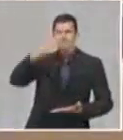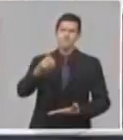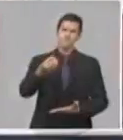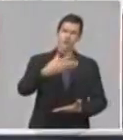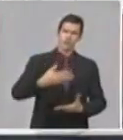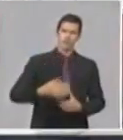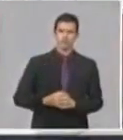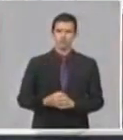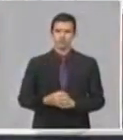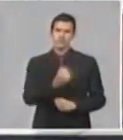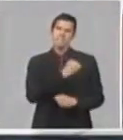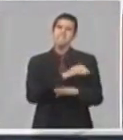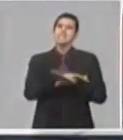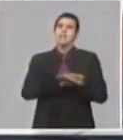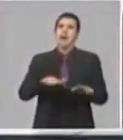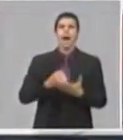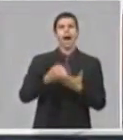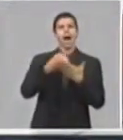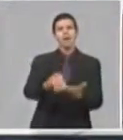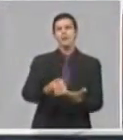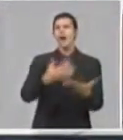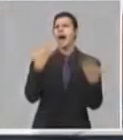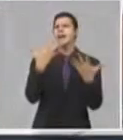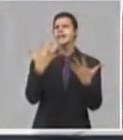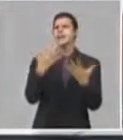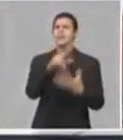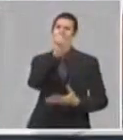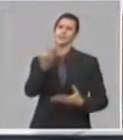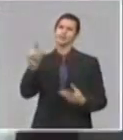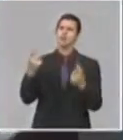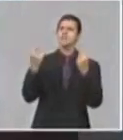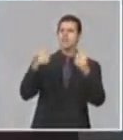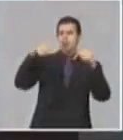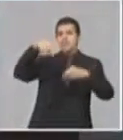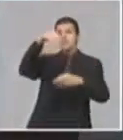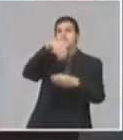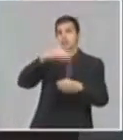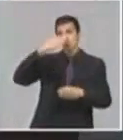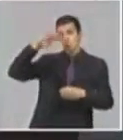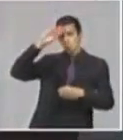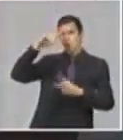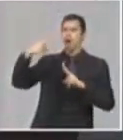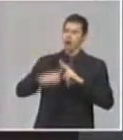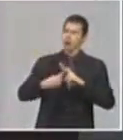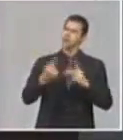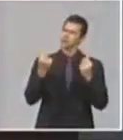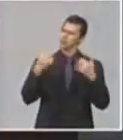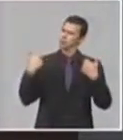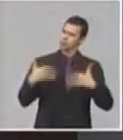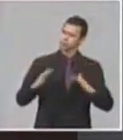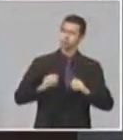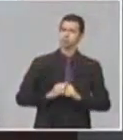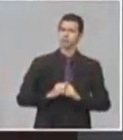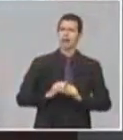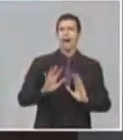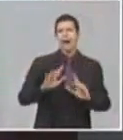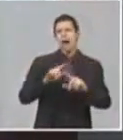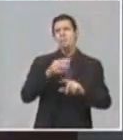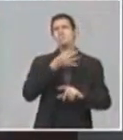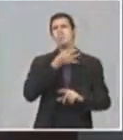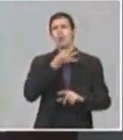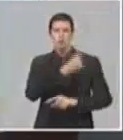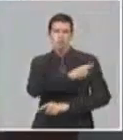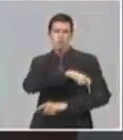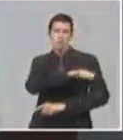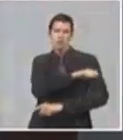favorezca una minoría que si esto con alguna de estas medidas tendremos que enfrentar los coleros de manera más decisiva y